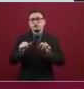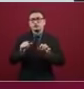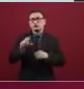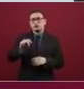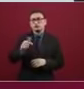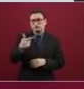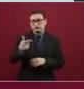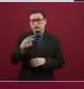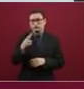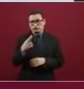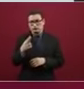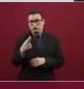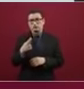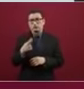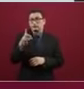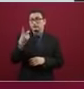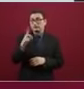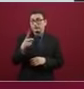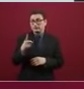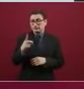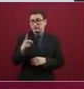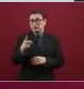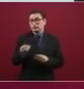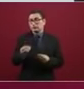2,687 en noviembre. En diciembre